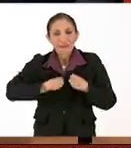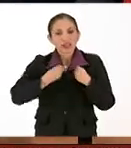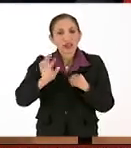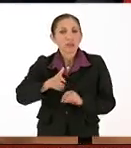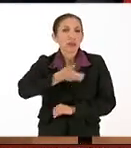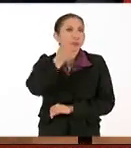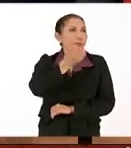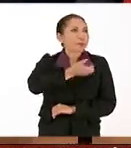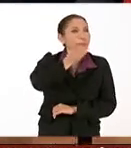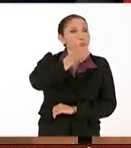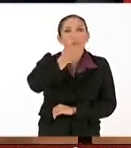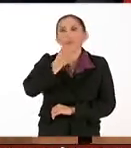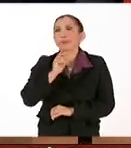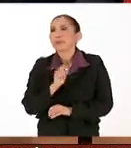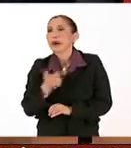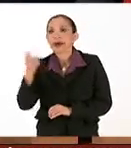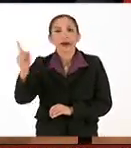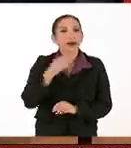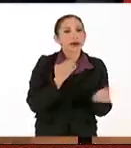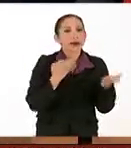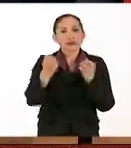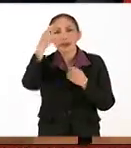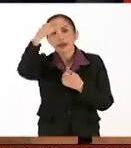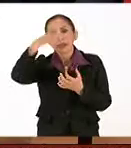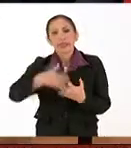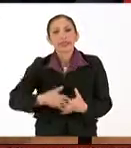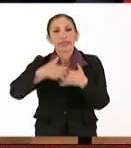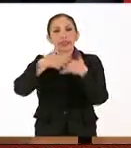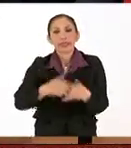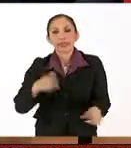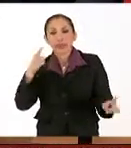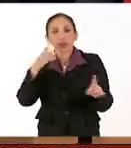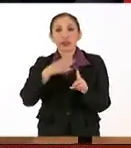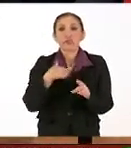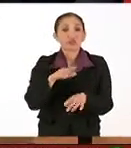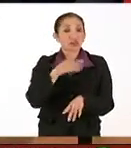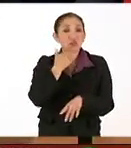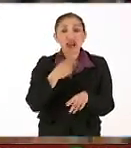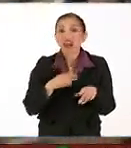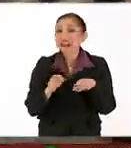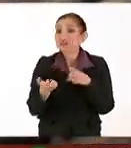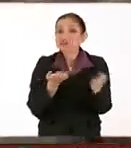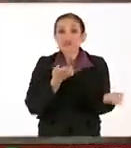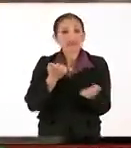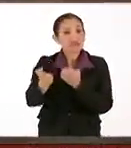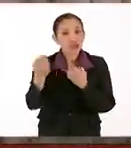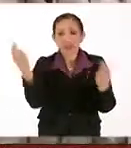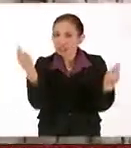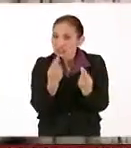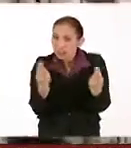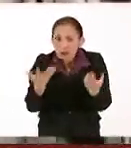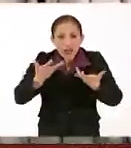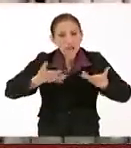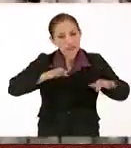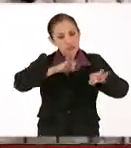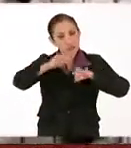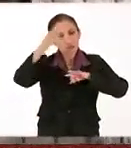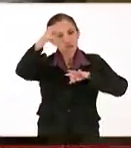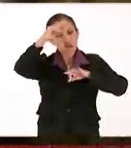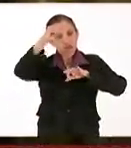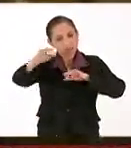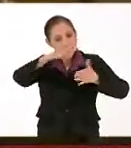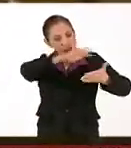vuelve rutina, el ejercicio mental y el reto intelectual es pobre. Entonces sí necesitamos hacer trabajo